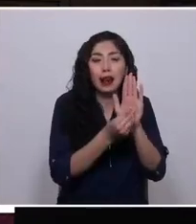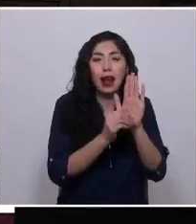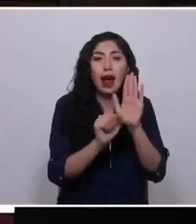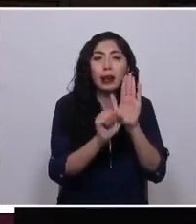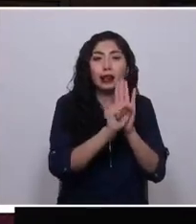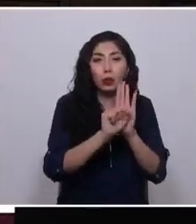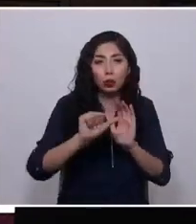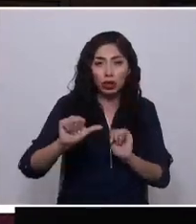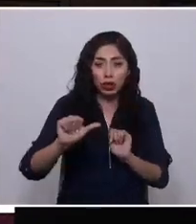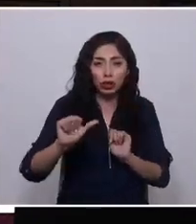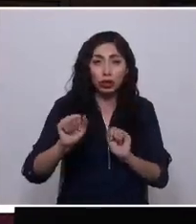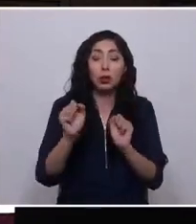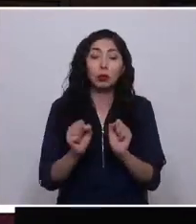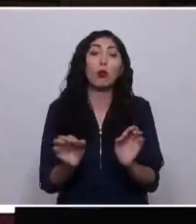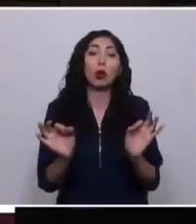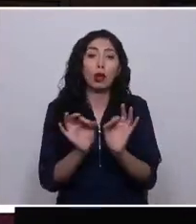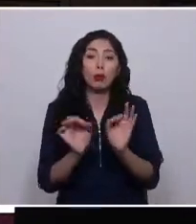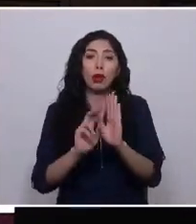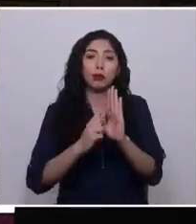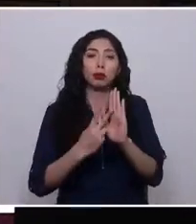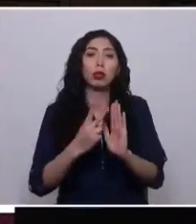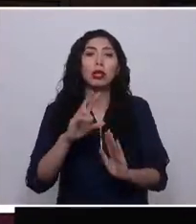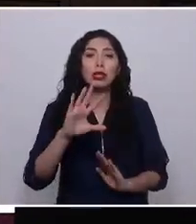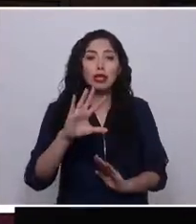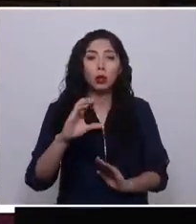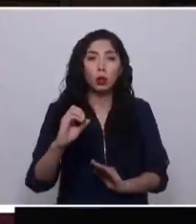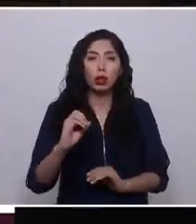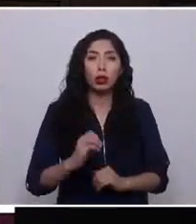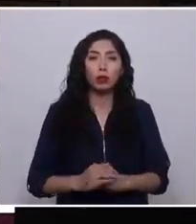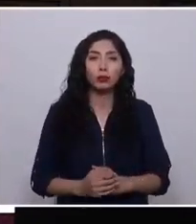palabra respecto de la indicación número 50.